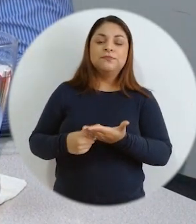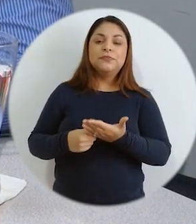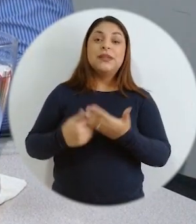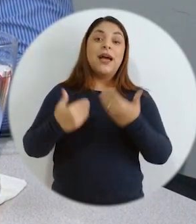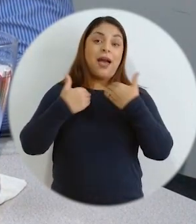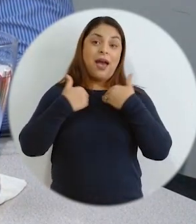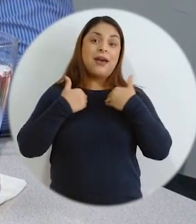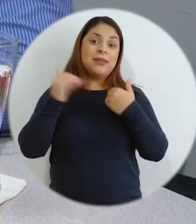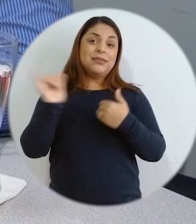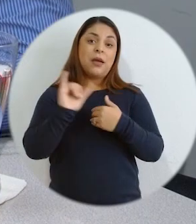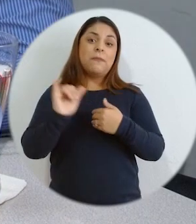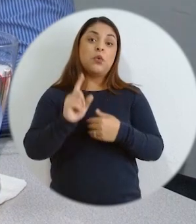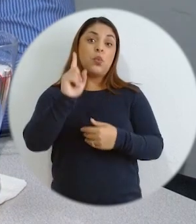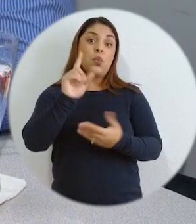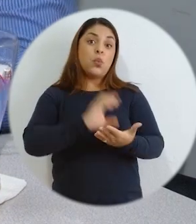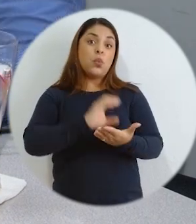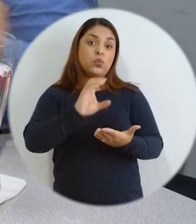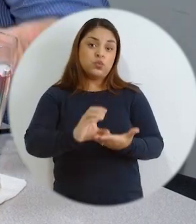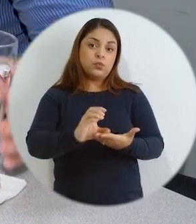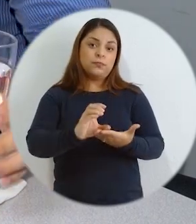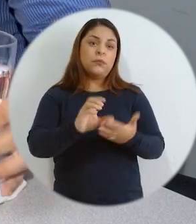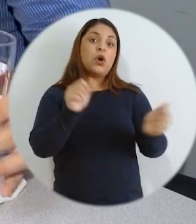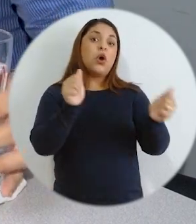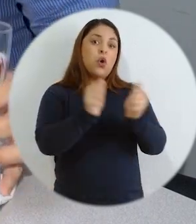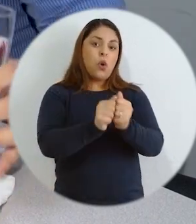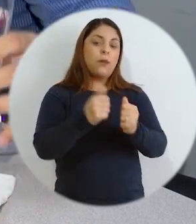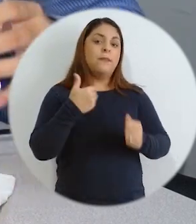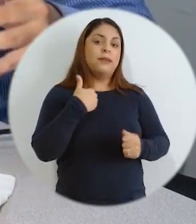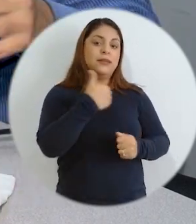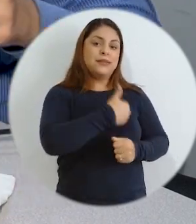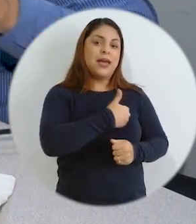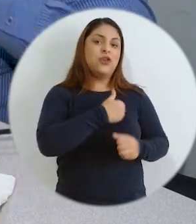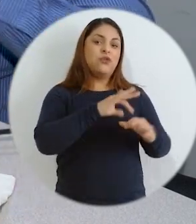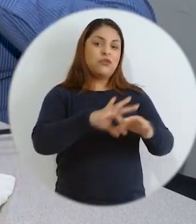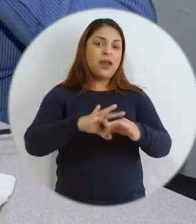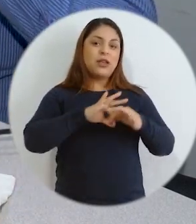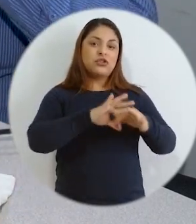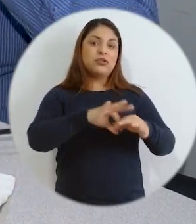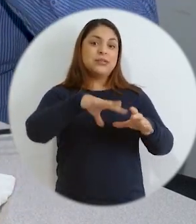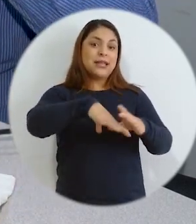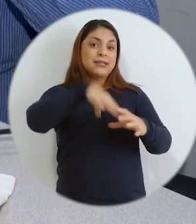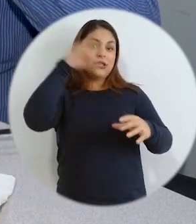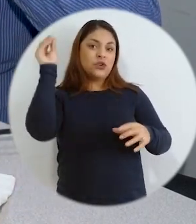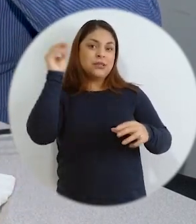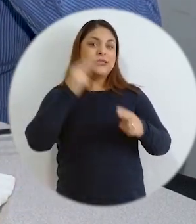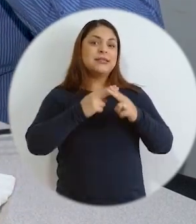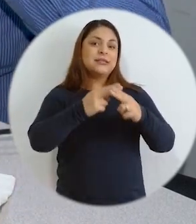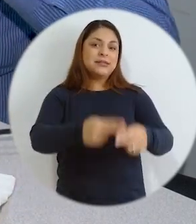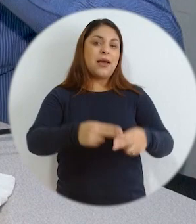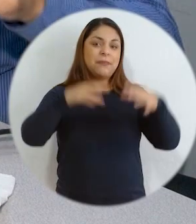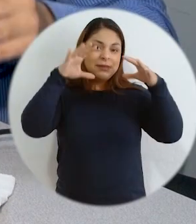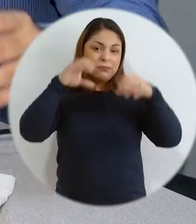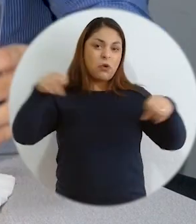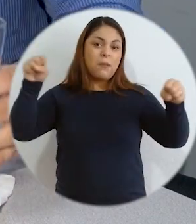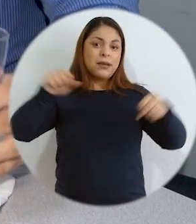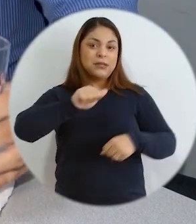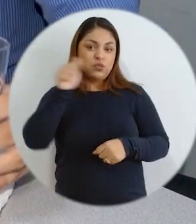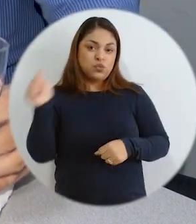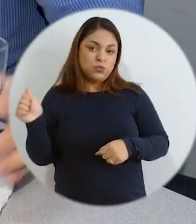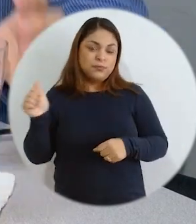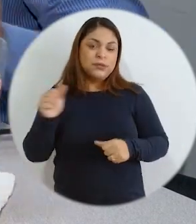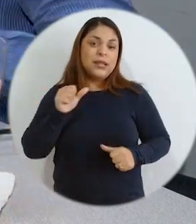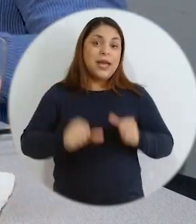discusiones. Tenemos un curso también que estamos desarrollando con el Ministerio de Relaciones Exteriores sobre diplomacia